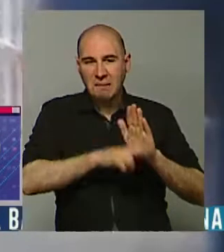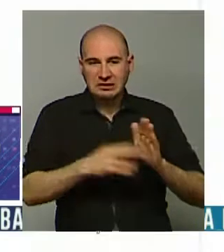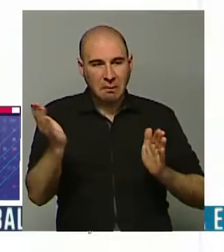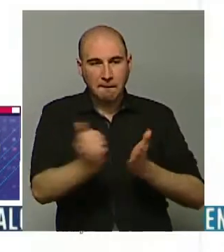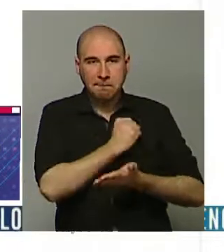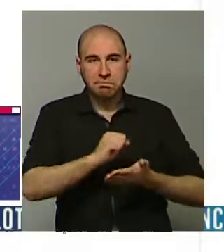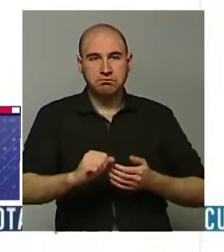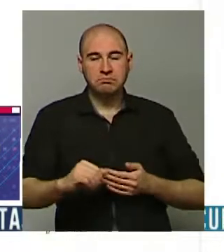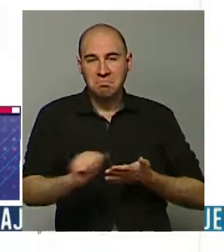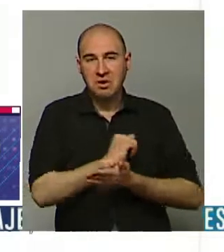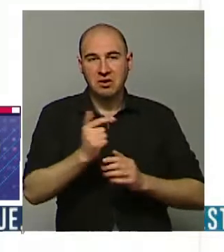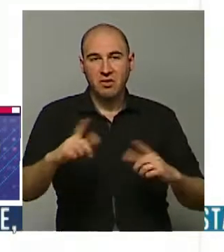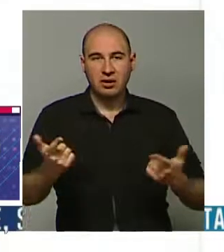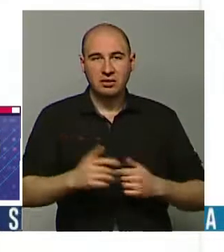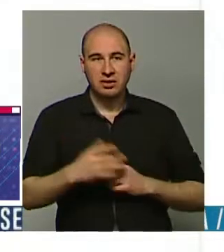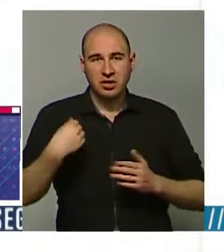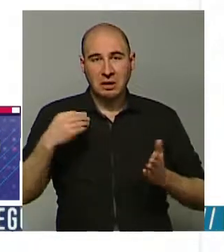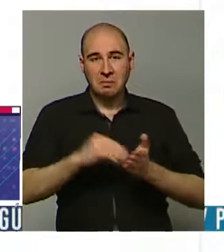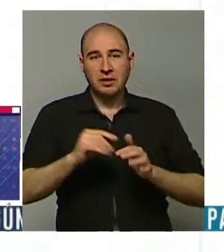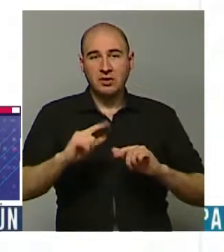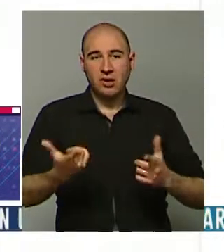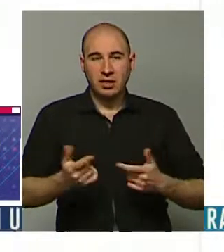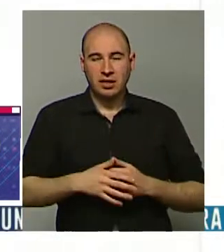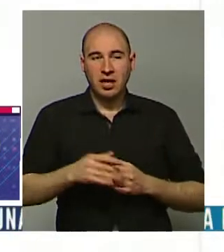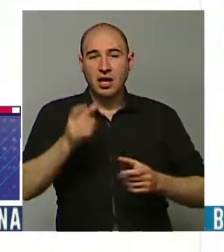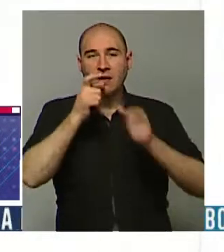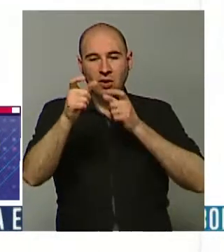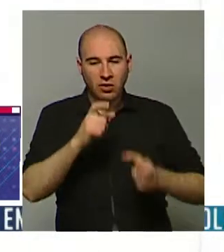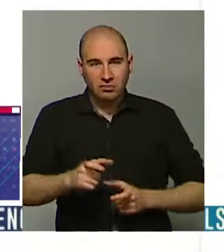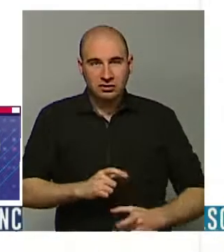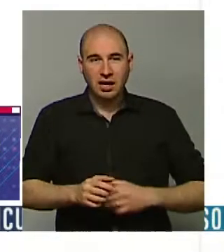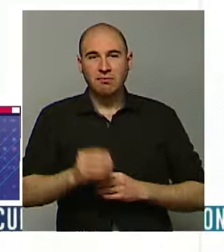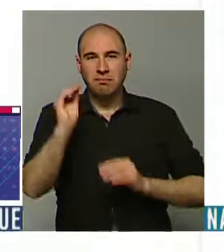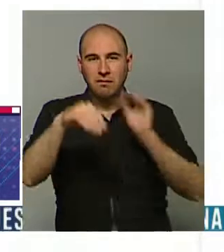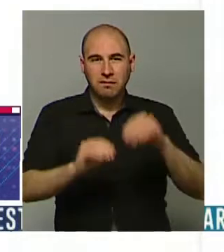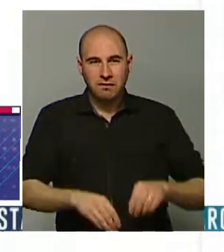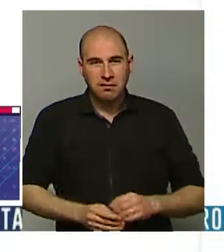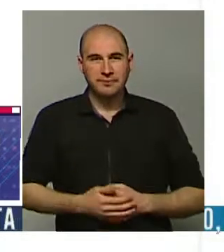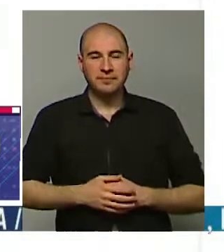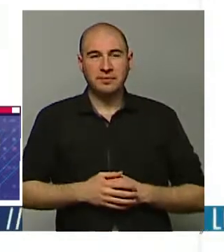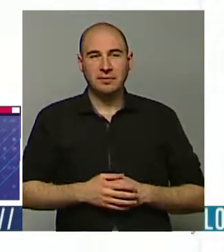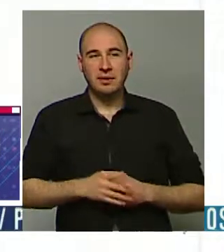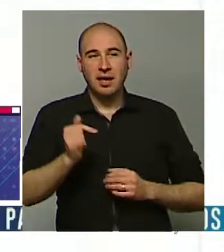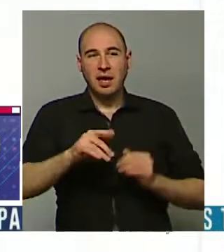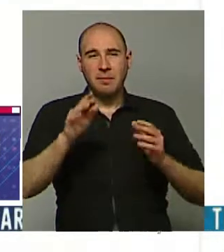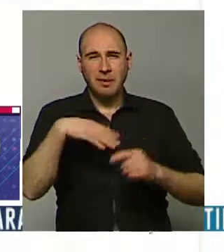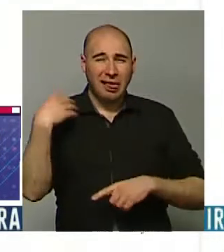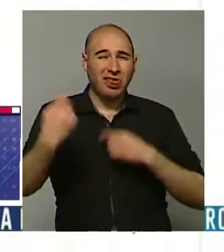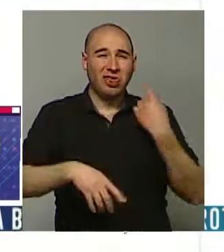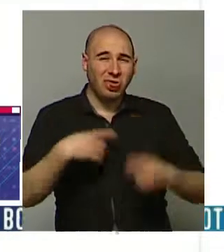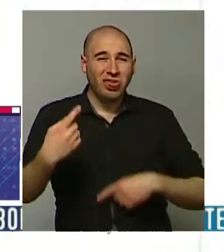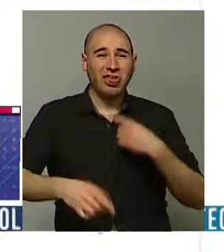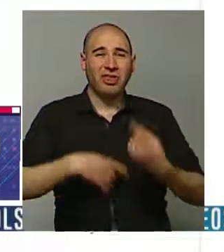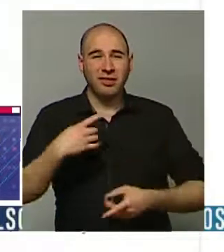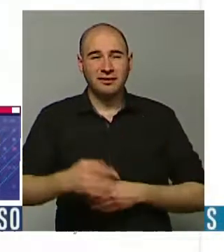que me elimine el post que puse, el hilo del comentario, y de repente que se vaya sumando gente, ir armando una bola terrible. O